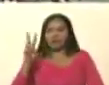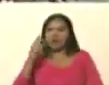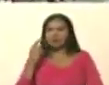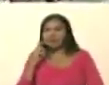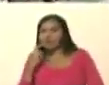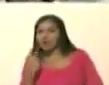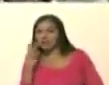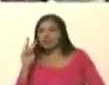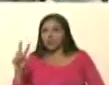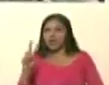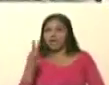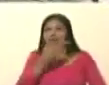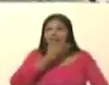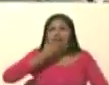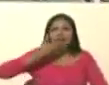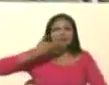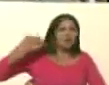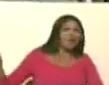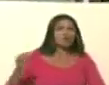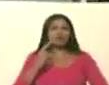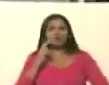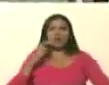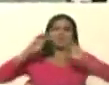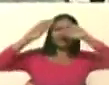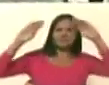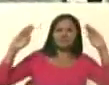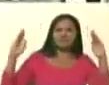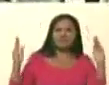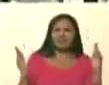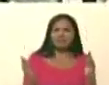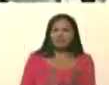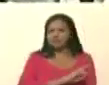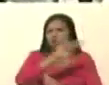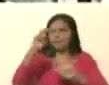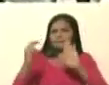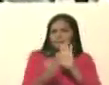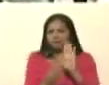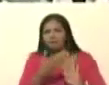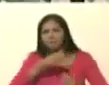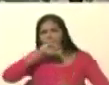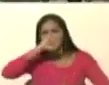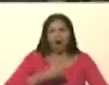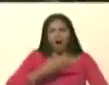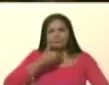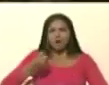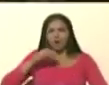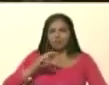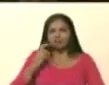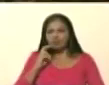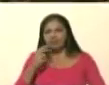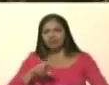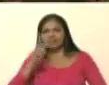a brand es el mejor cacao del mundo entero el cacao venezolano